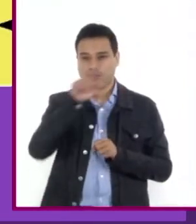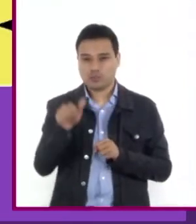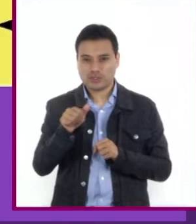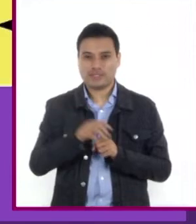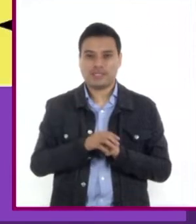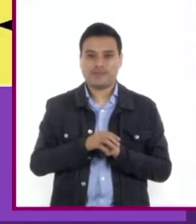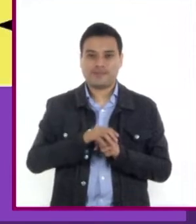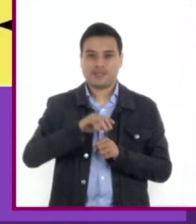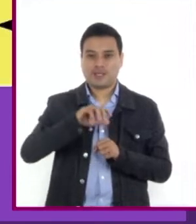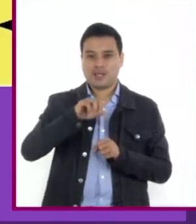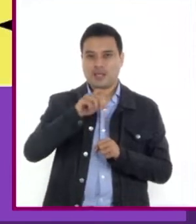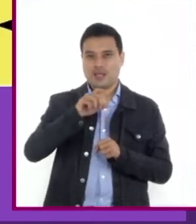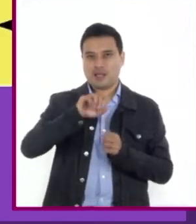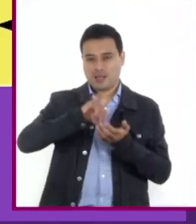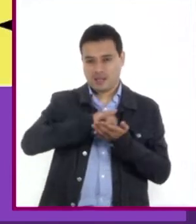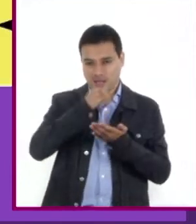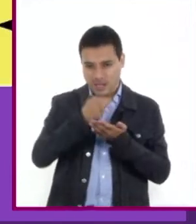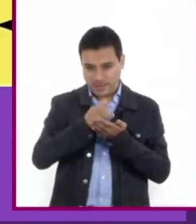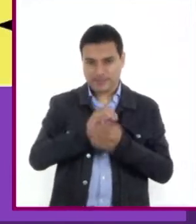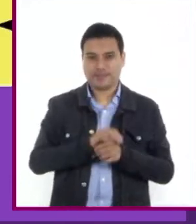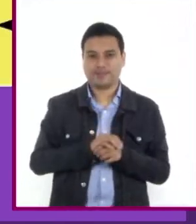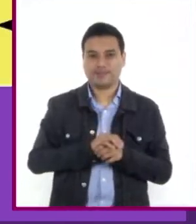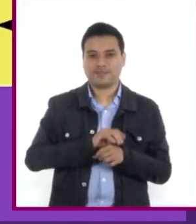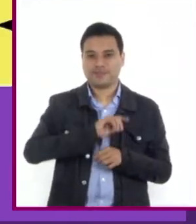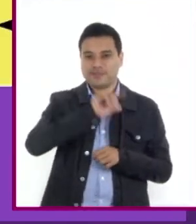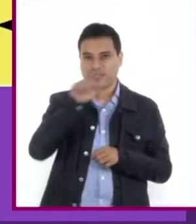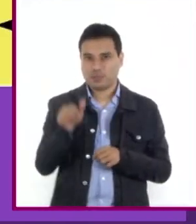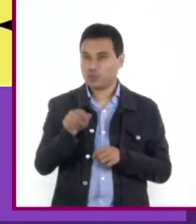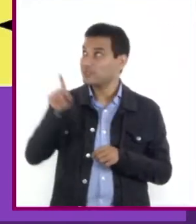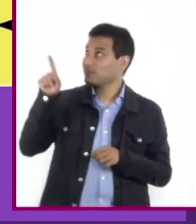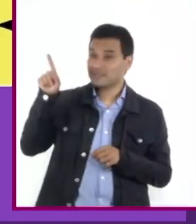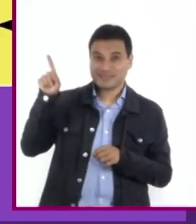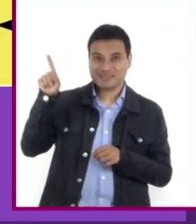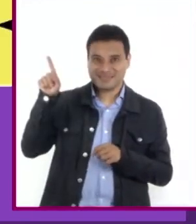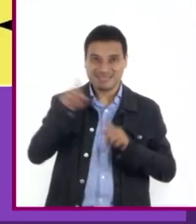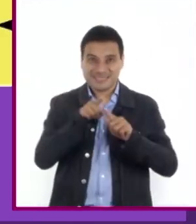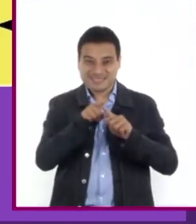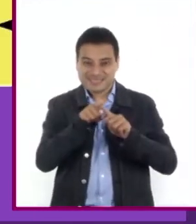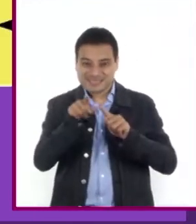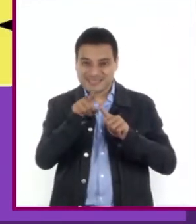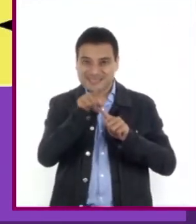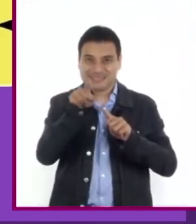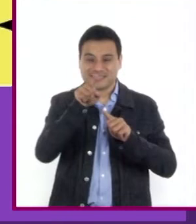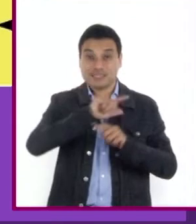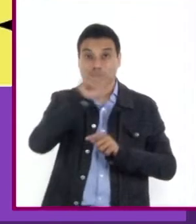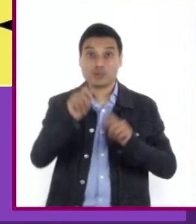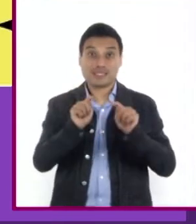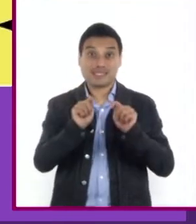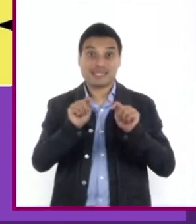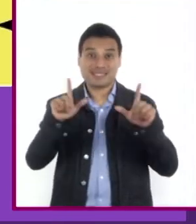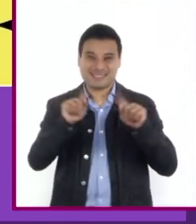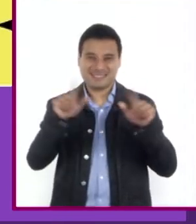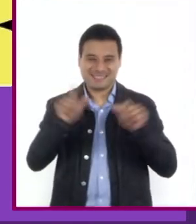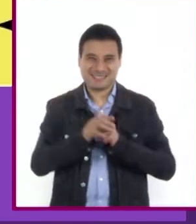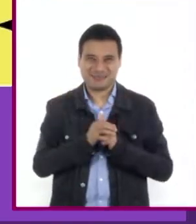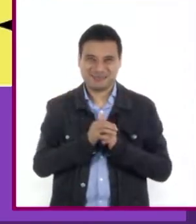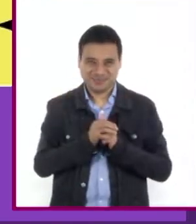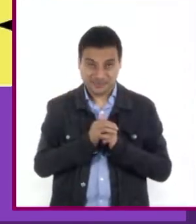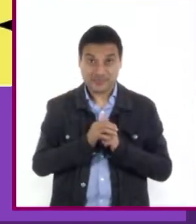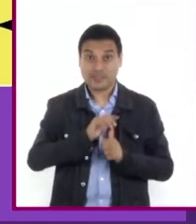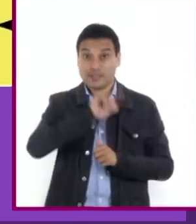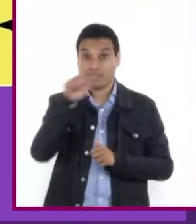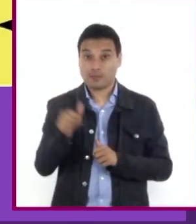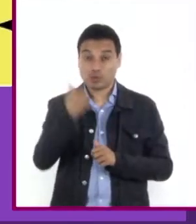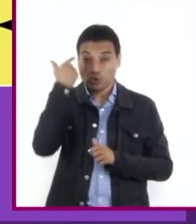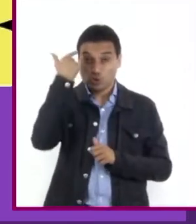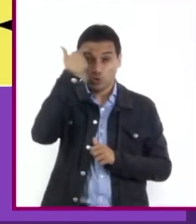Sautla, Ixtacamachtitlan y luego entra a la zona de los tlaxcaltecas. Pasa por Cholula, donde tiene un enfrentamiento